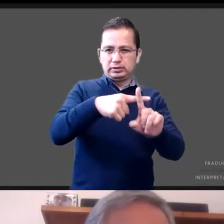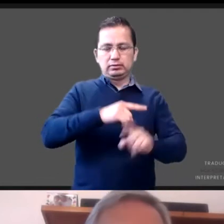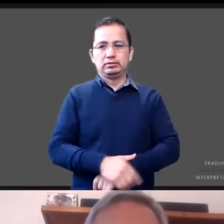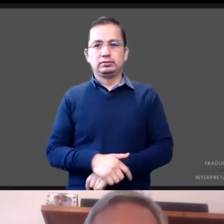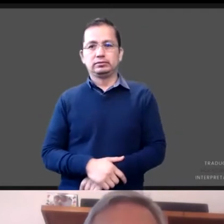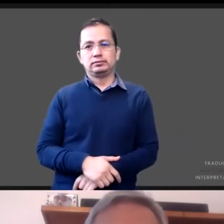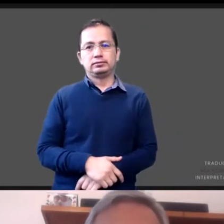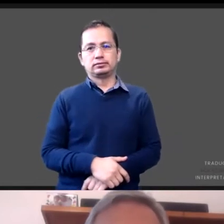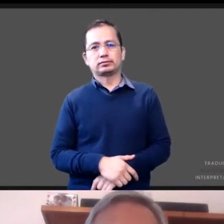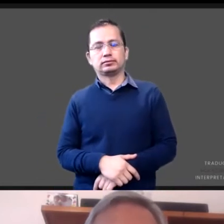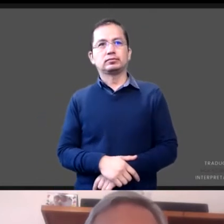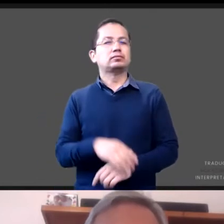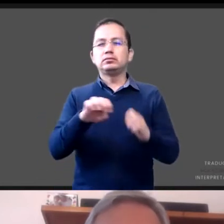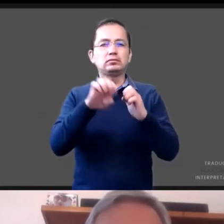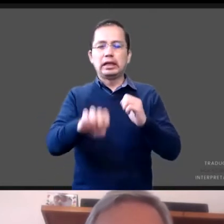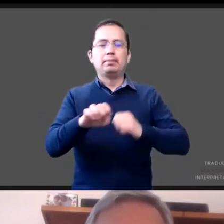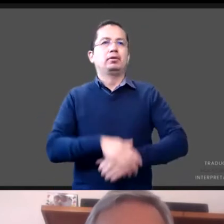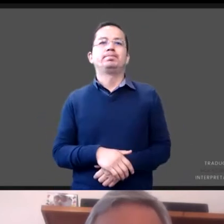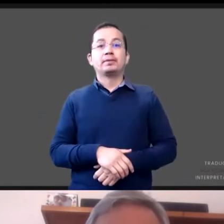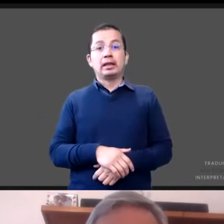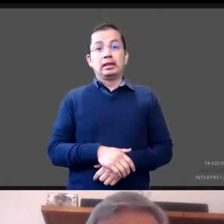la pandemia ha desnudado,